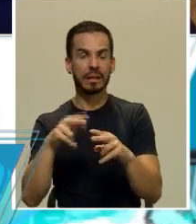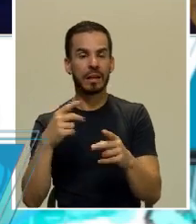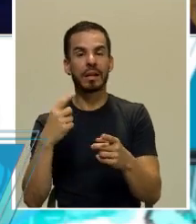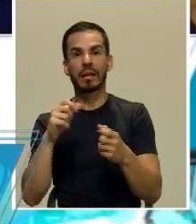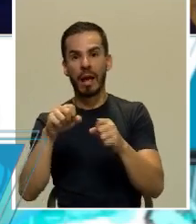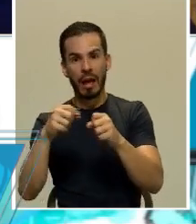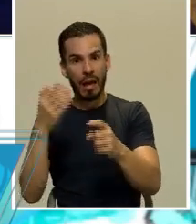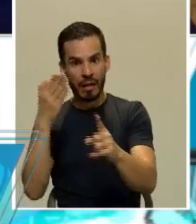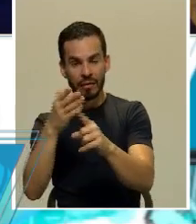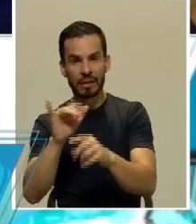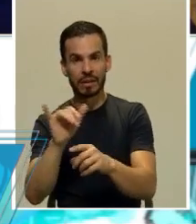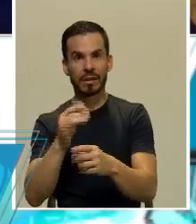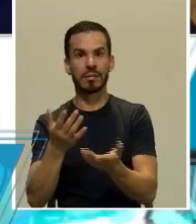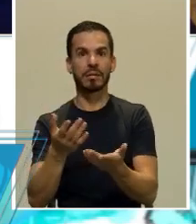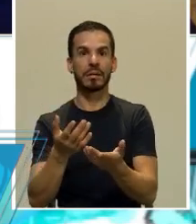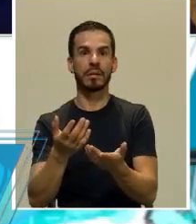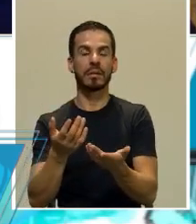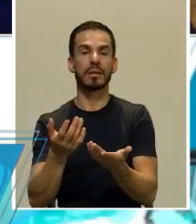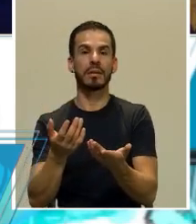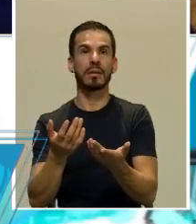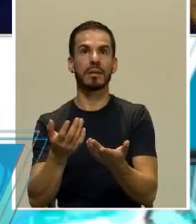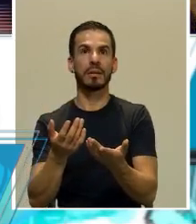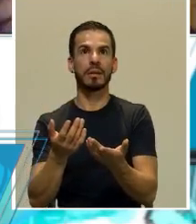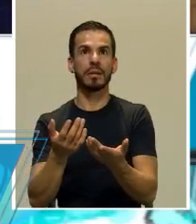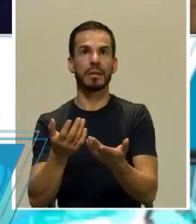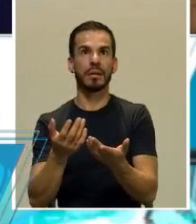se daña, y además